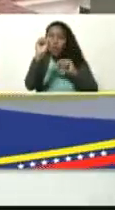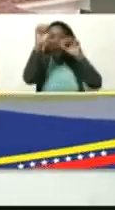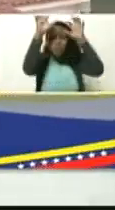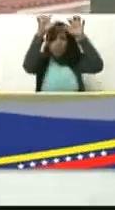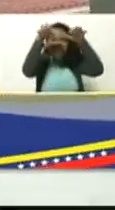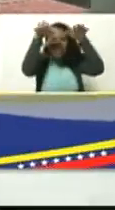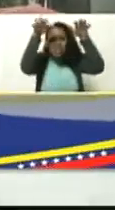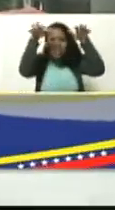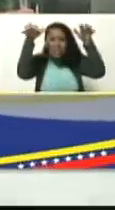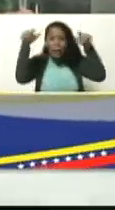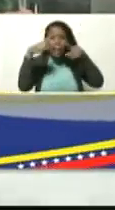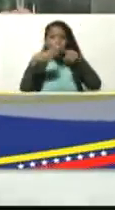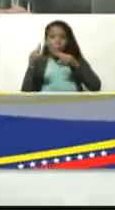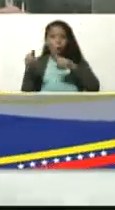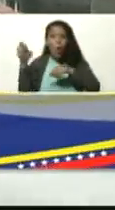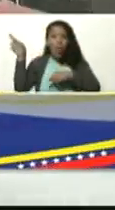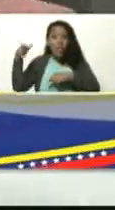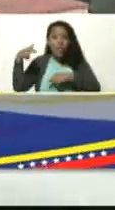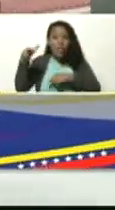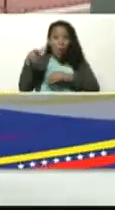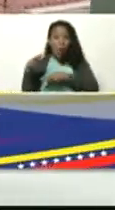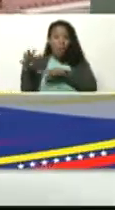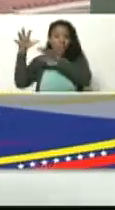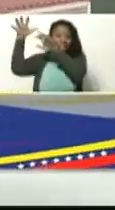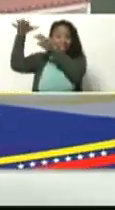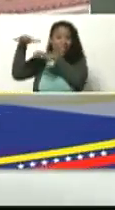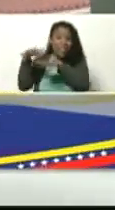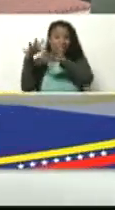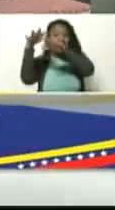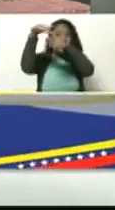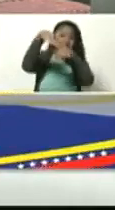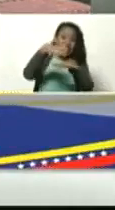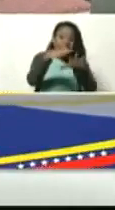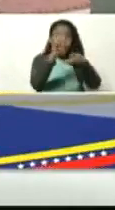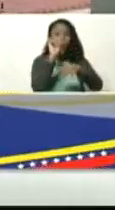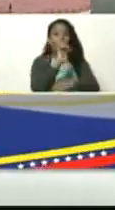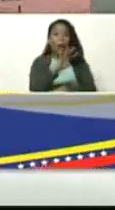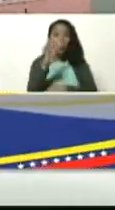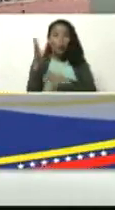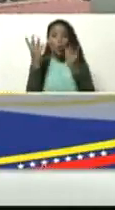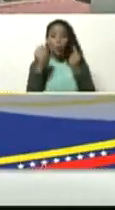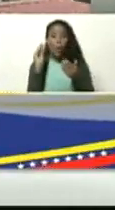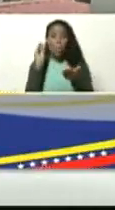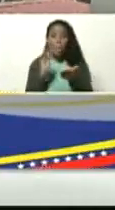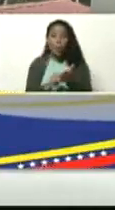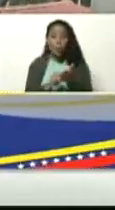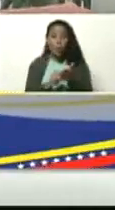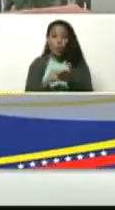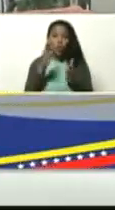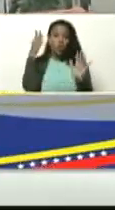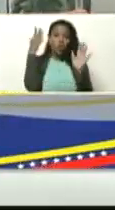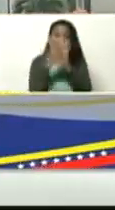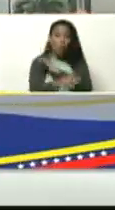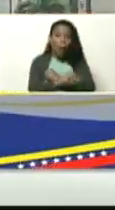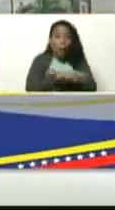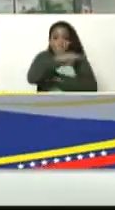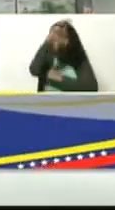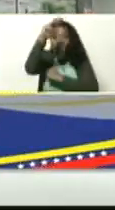Pero la vaguada, la lluvia, la onda tropical 44 se posicionó sobre la